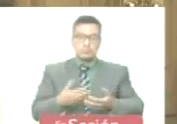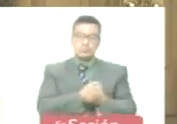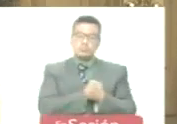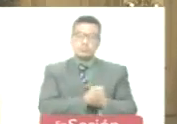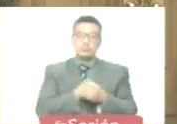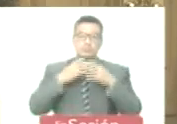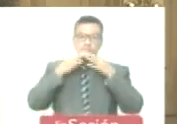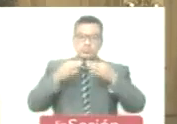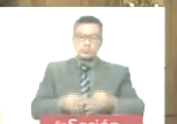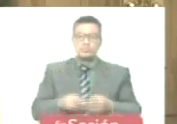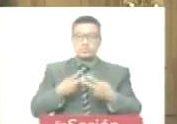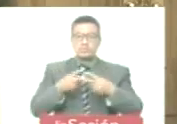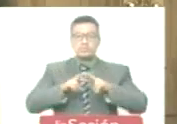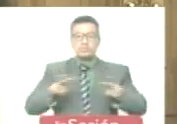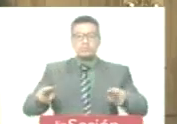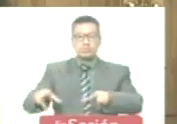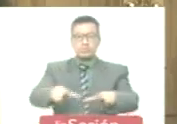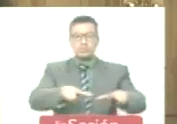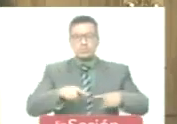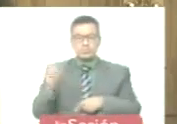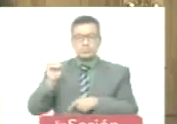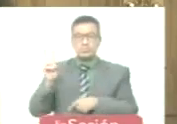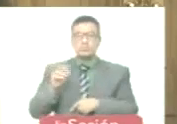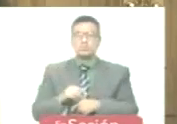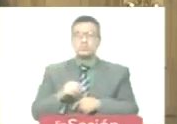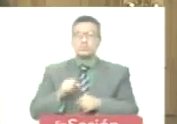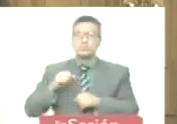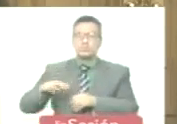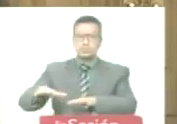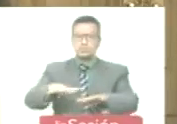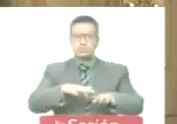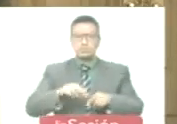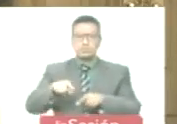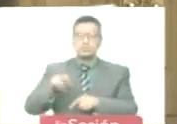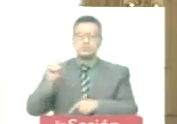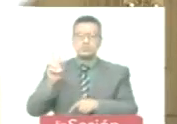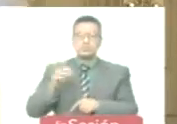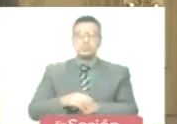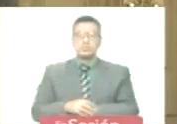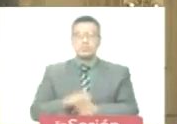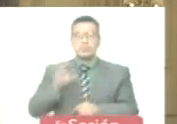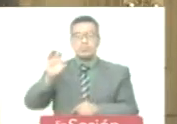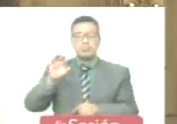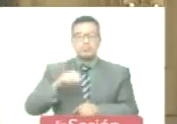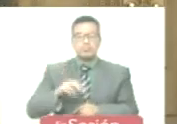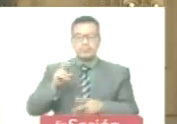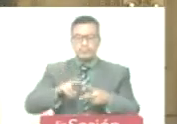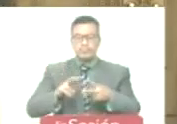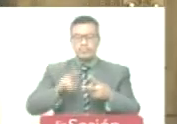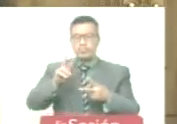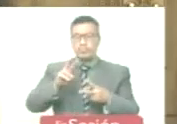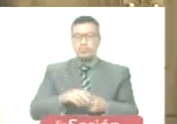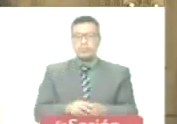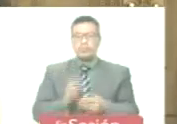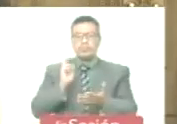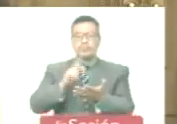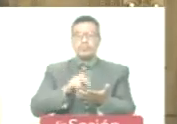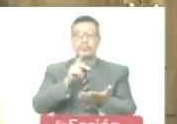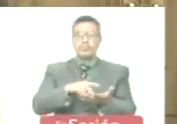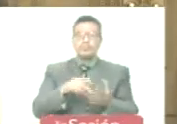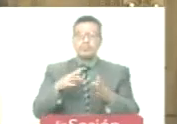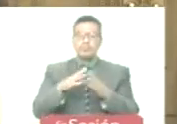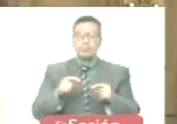garantizando la paz en el territorio y la soberanía del país. Segundo, participar en